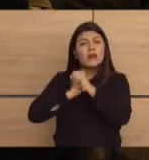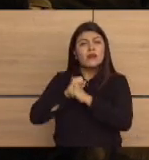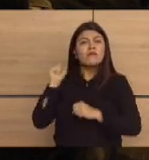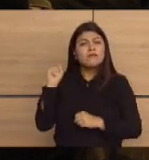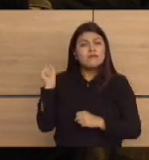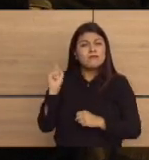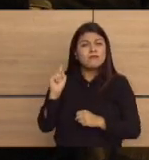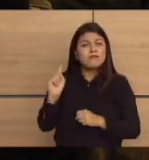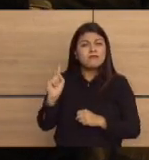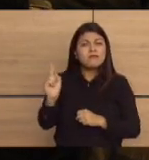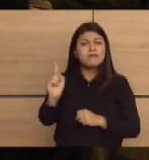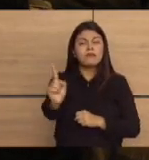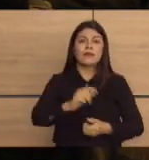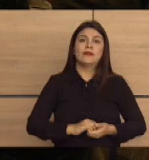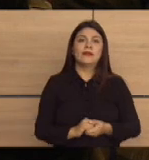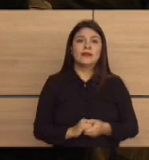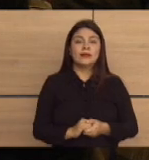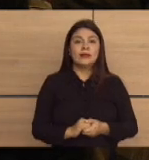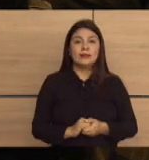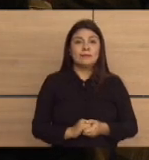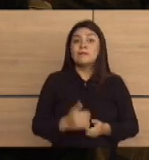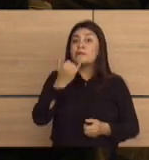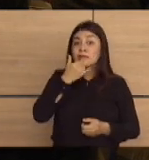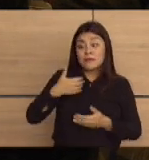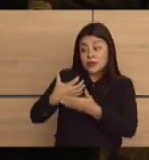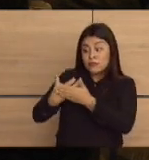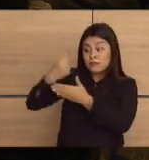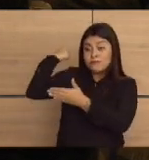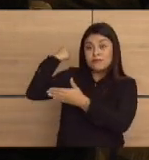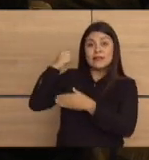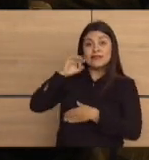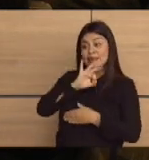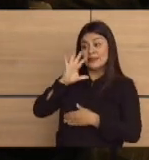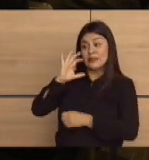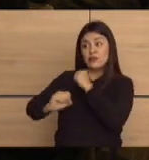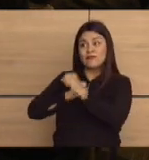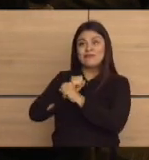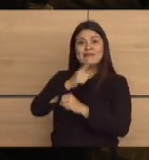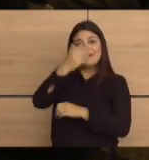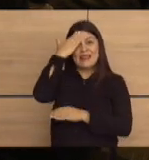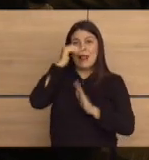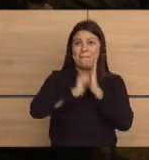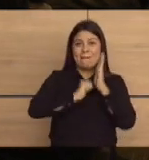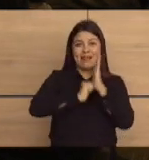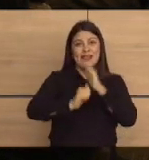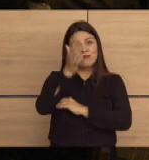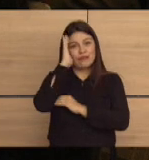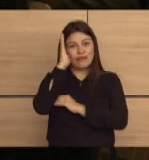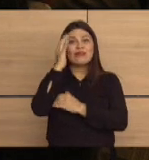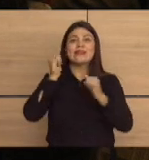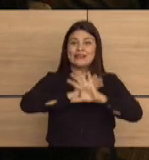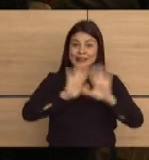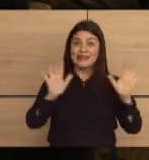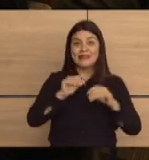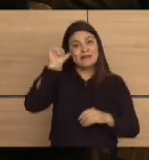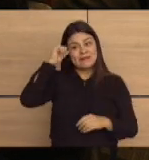Gracias, señor Mario. Porque hace 35 años la cátedra de historia se suprimió del